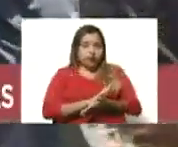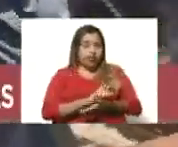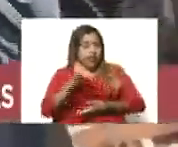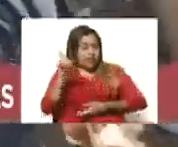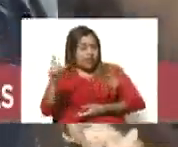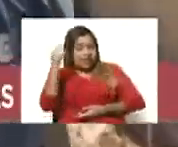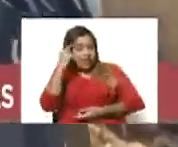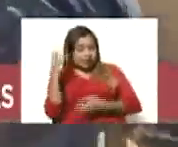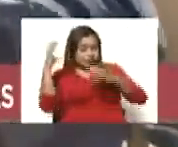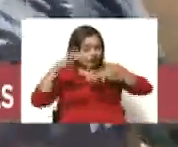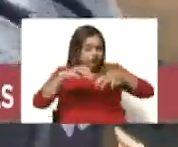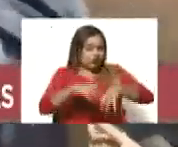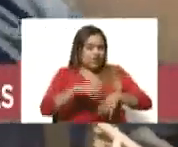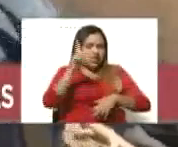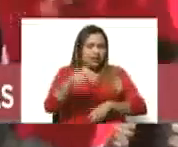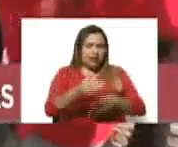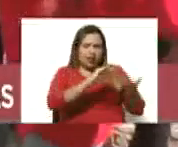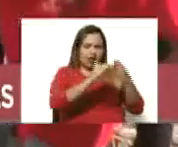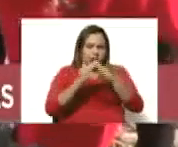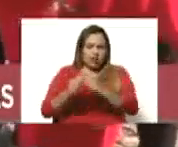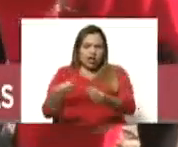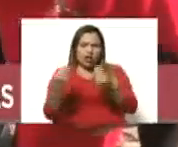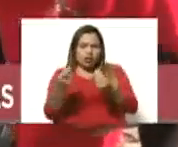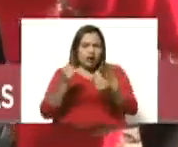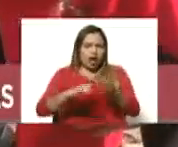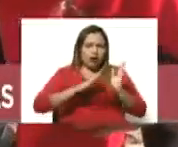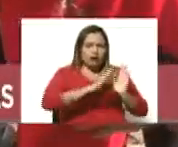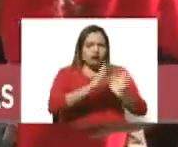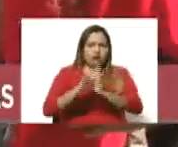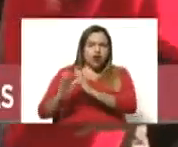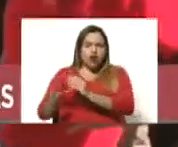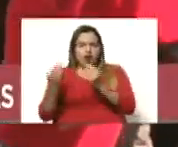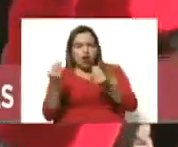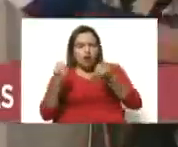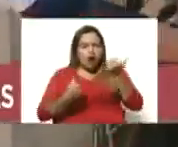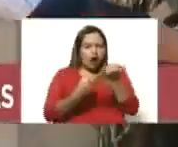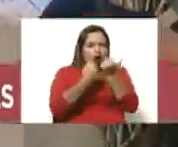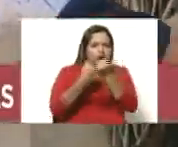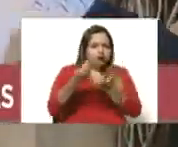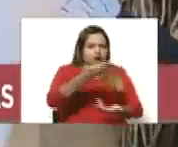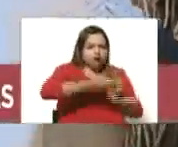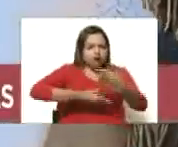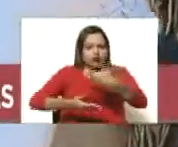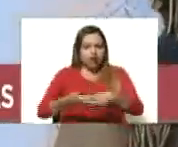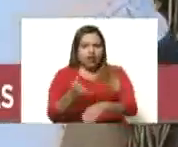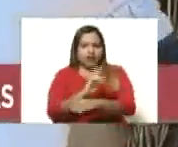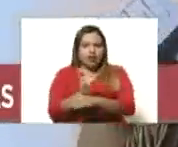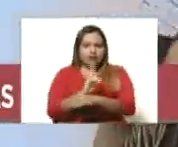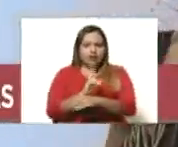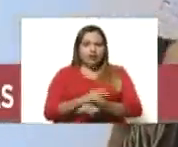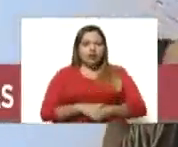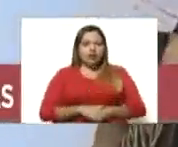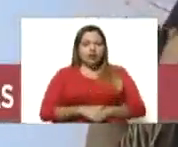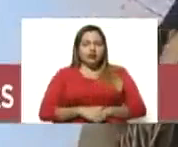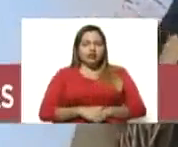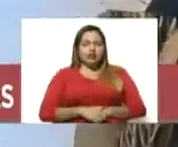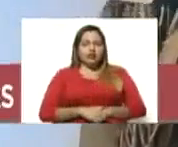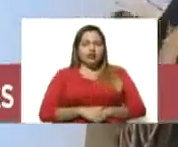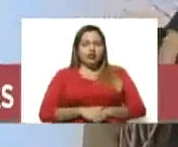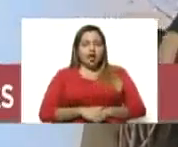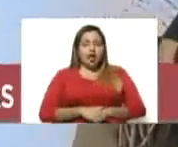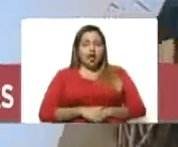también, bueno, cómo la propia comunidad se organizó, cómo estuvieron apoyándose entre ellos y cómo rápidamente al día siguiente pues ya había equipos